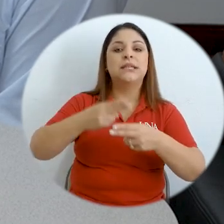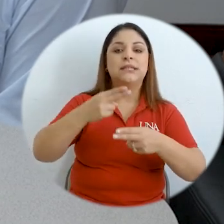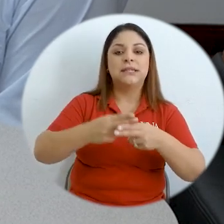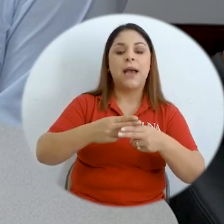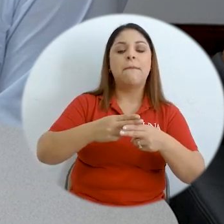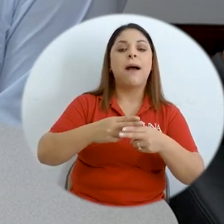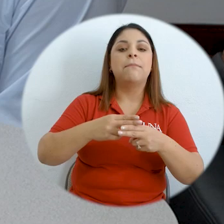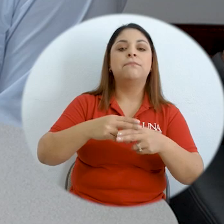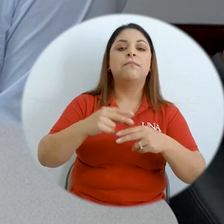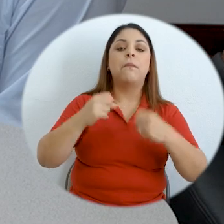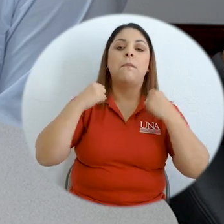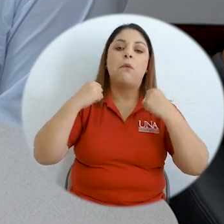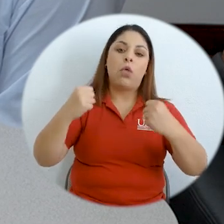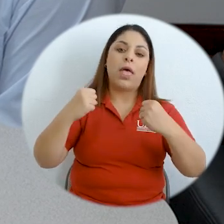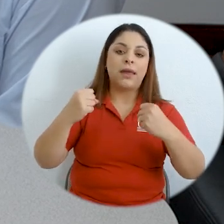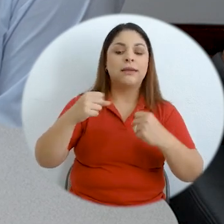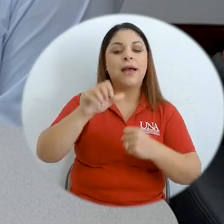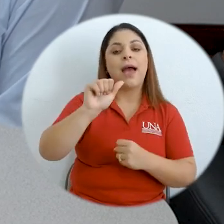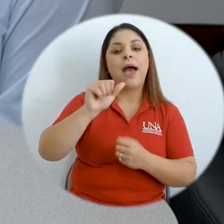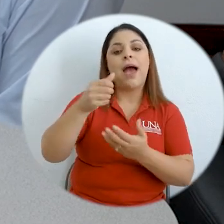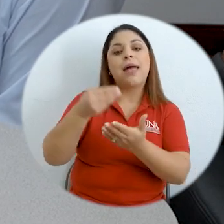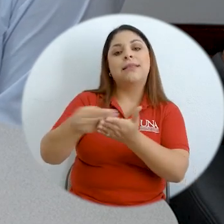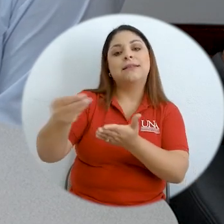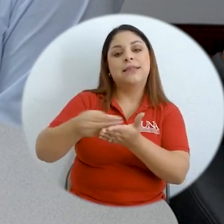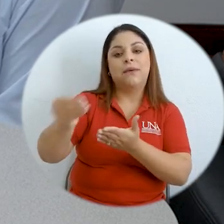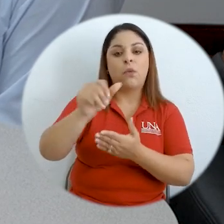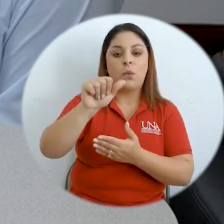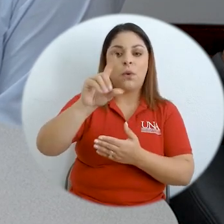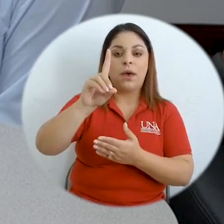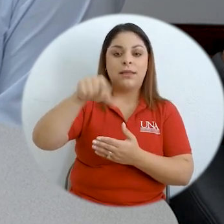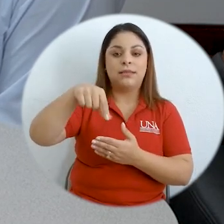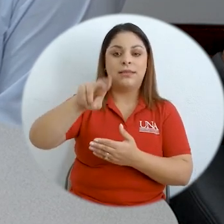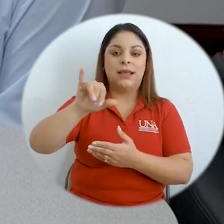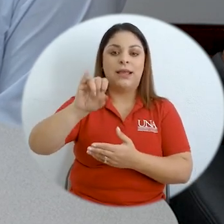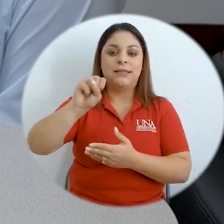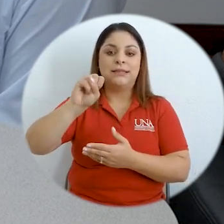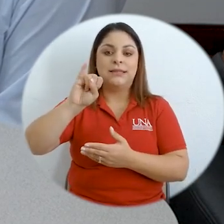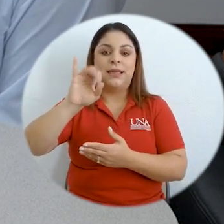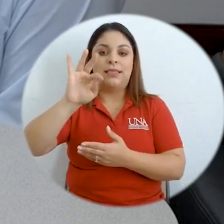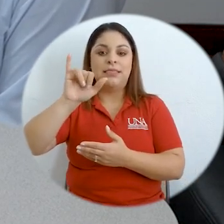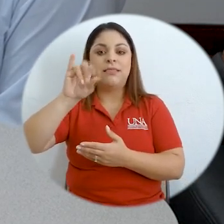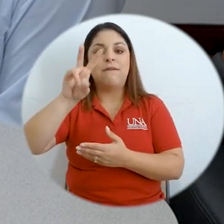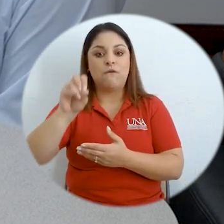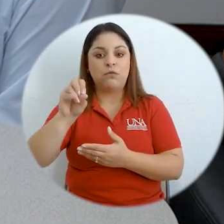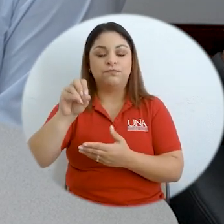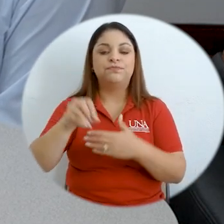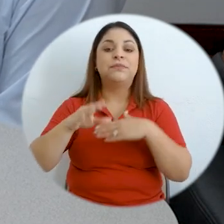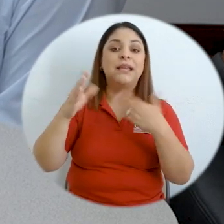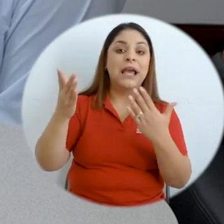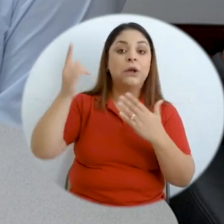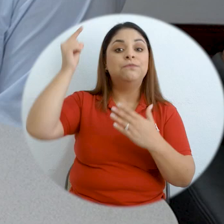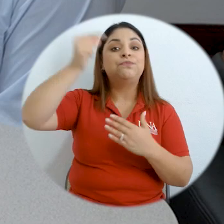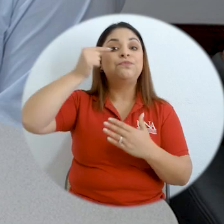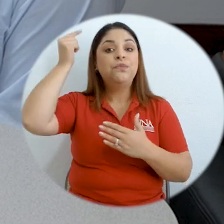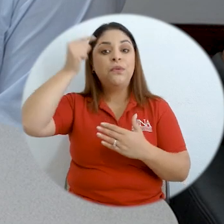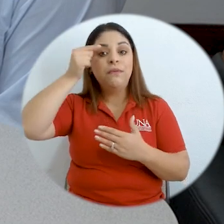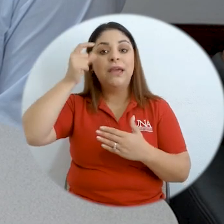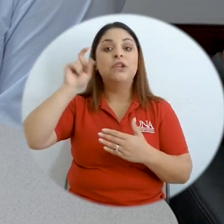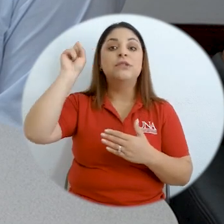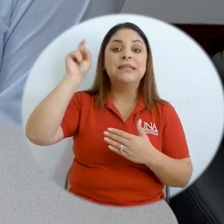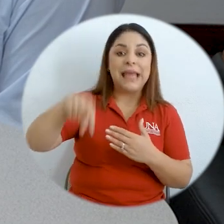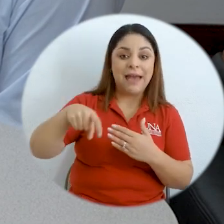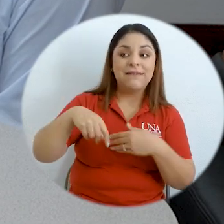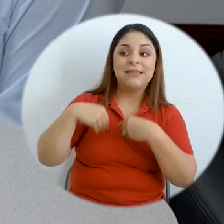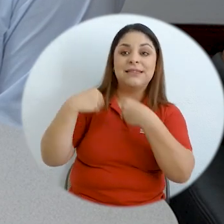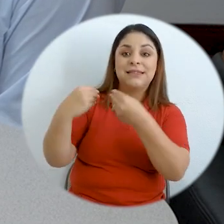llamamos de poder adquisitivo, que la Constitución establece que el gobierno tiene que tener y dar un